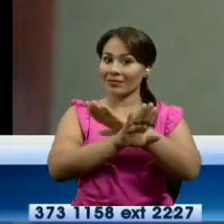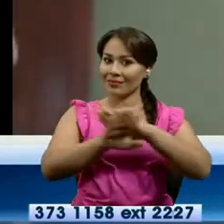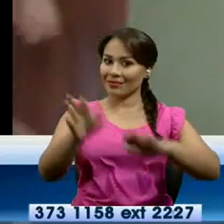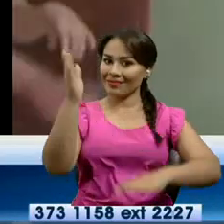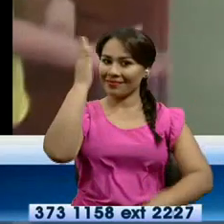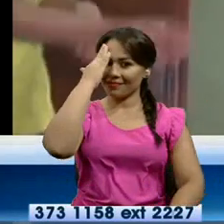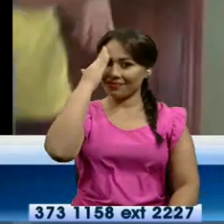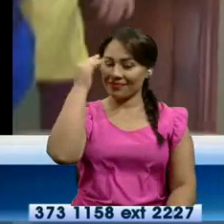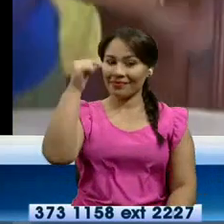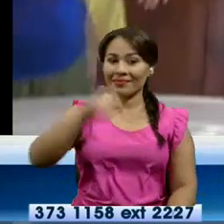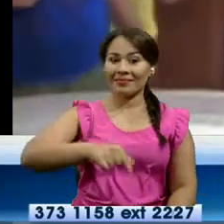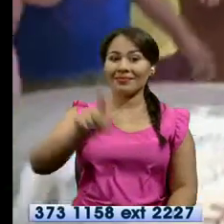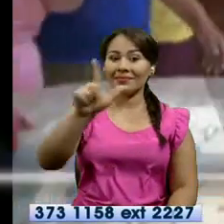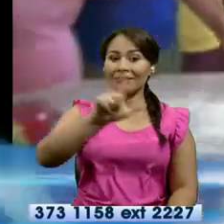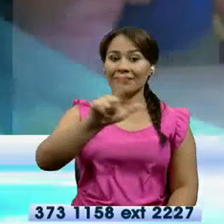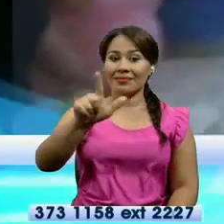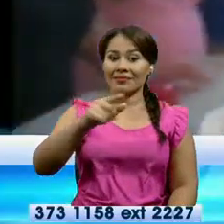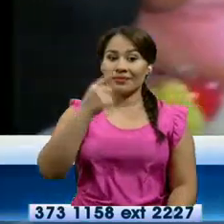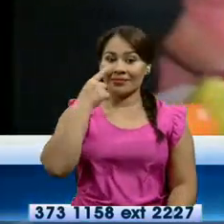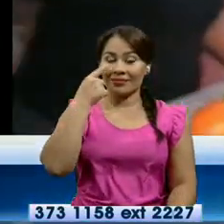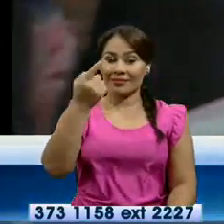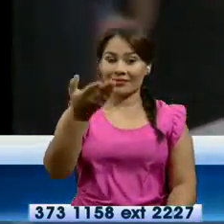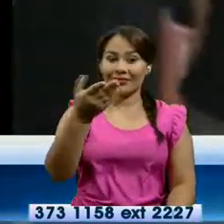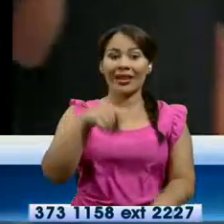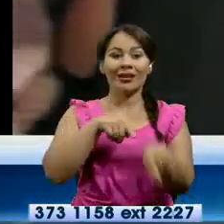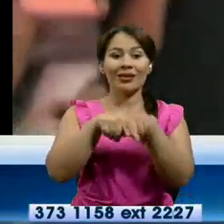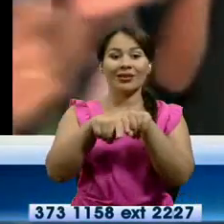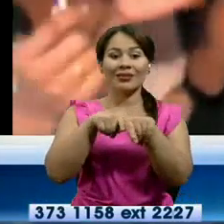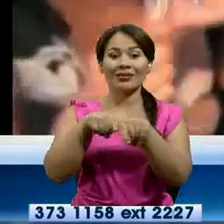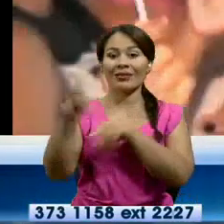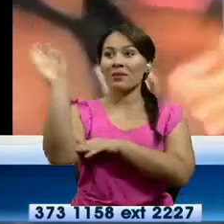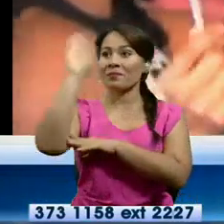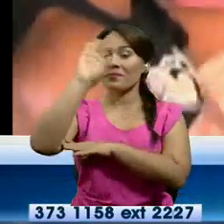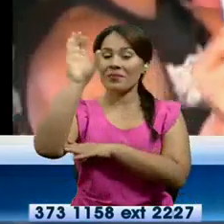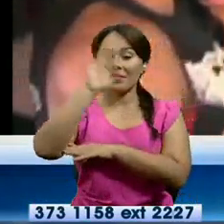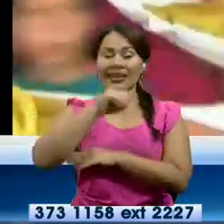sabe, desde este lunes no se puede perder el concurso En Busca de la